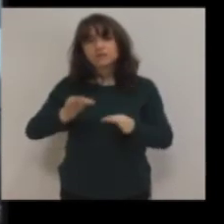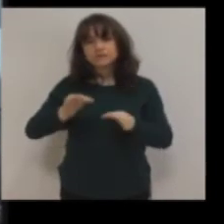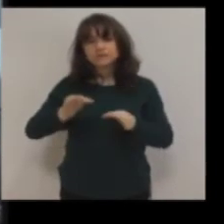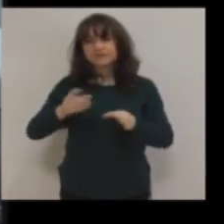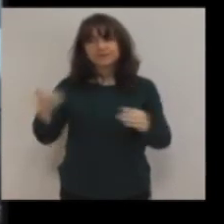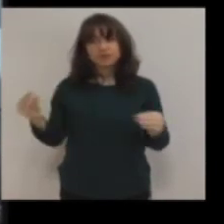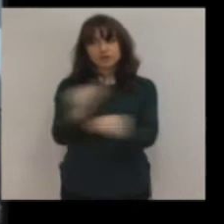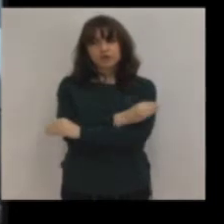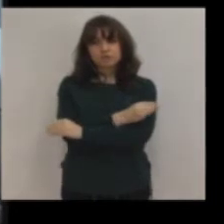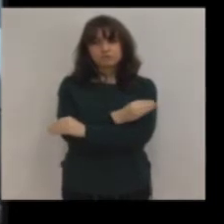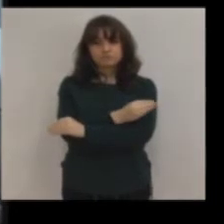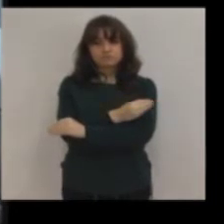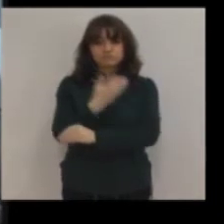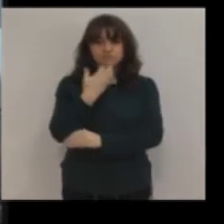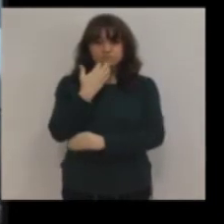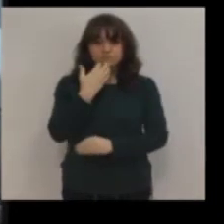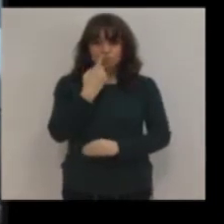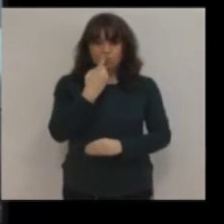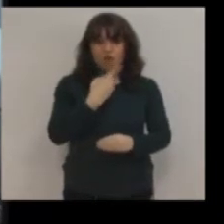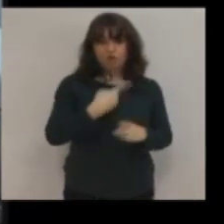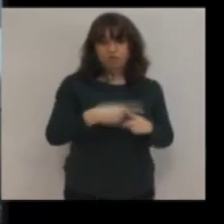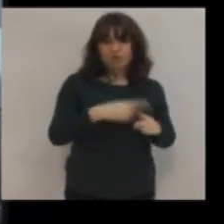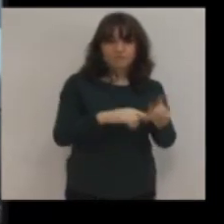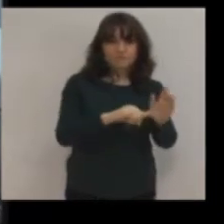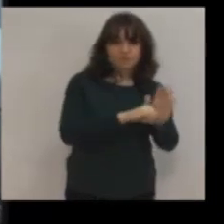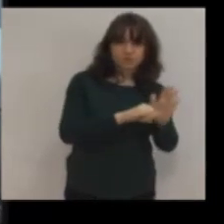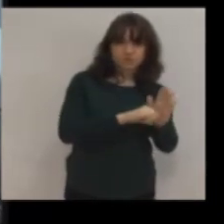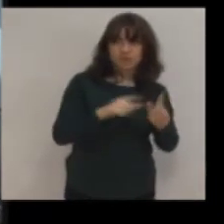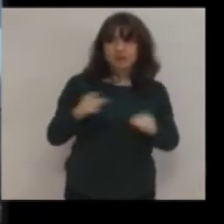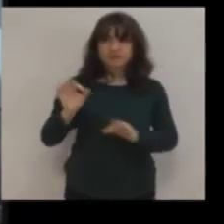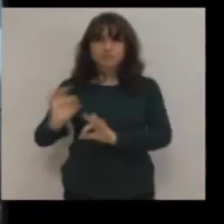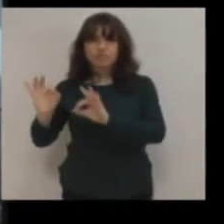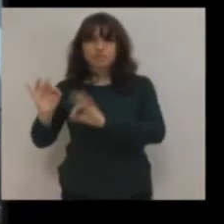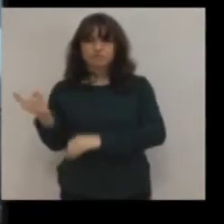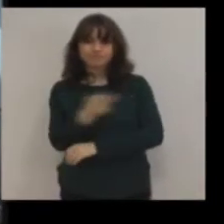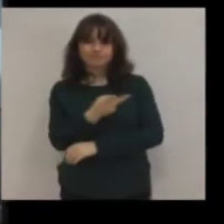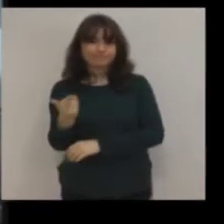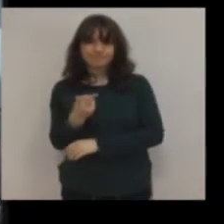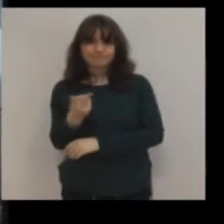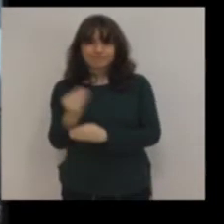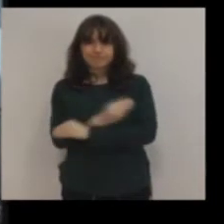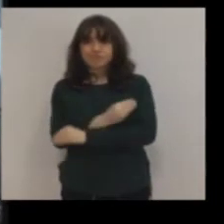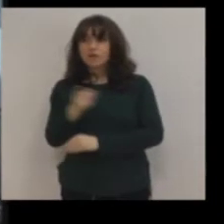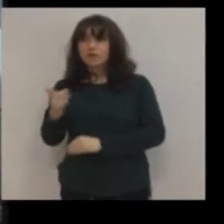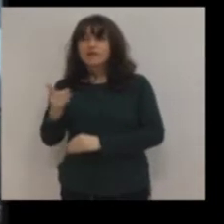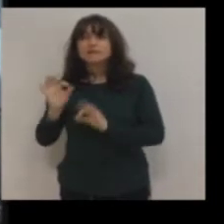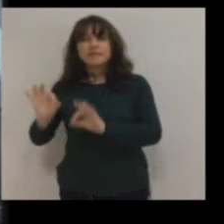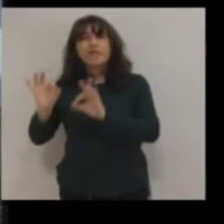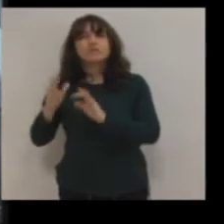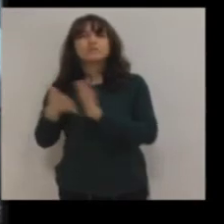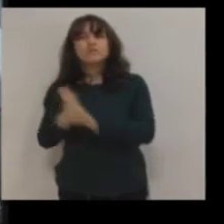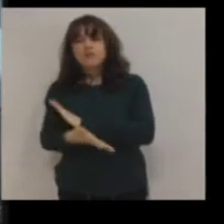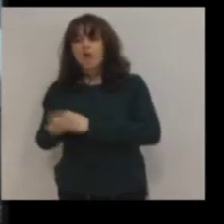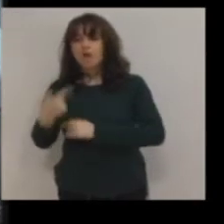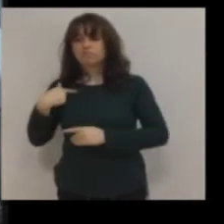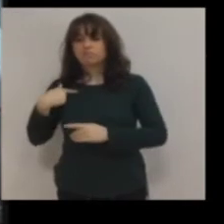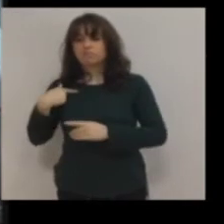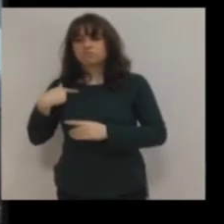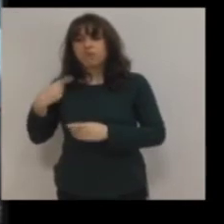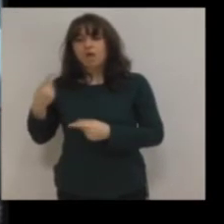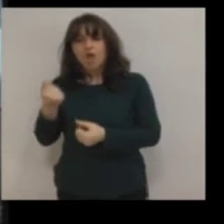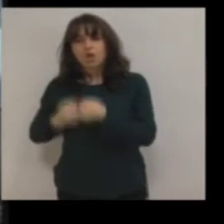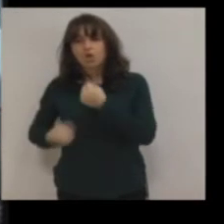no puedes tener algo próximo que esté especializado. La especialización significa concentración, significa generar economías de